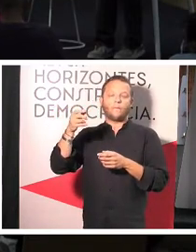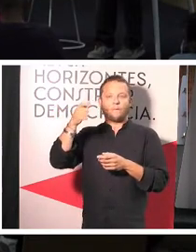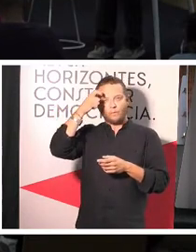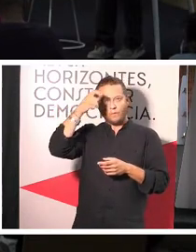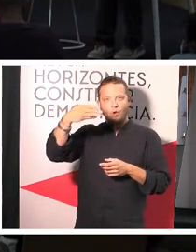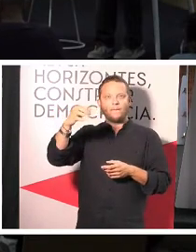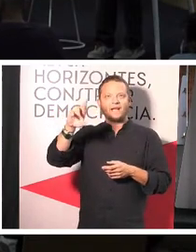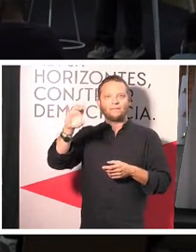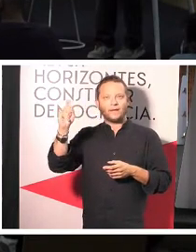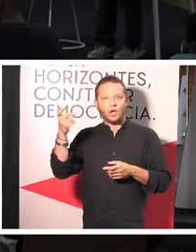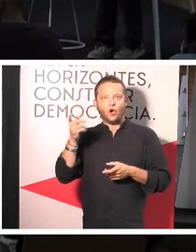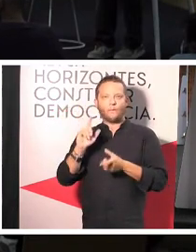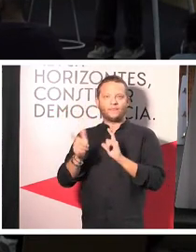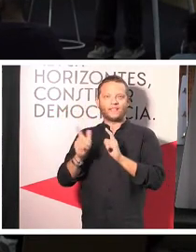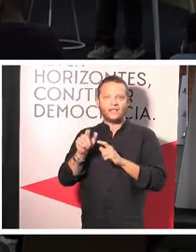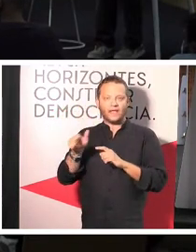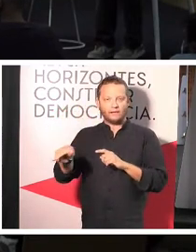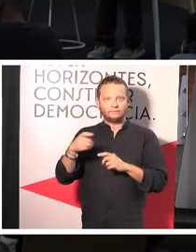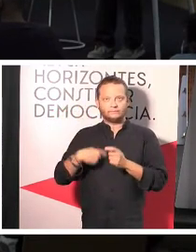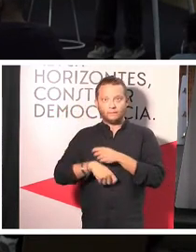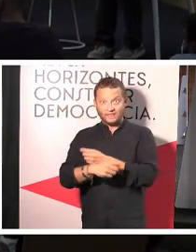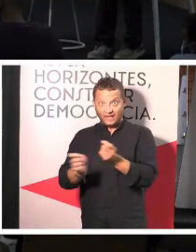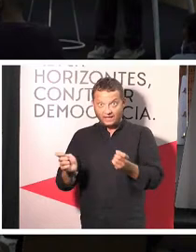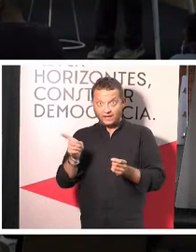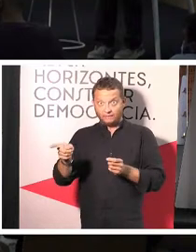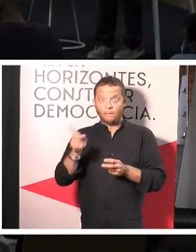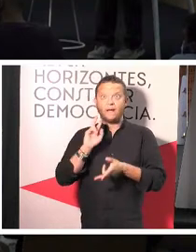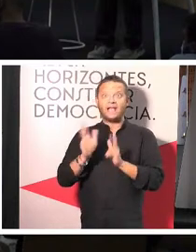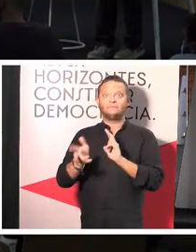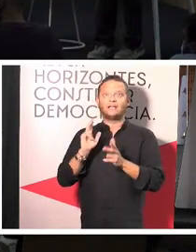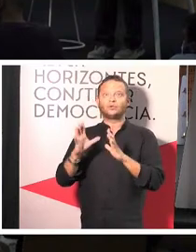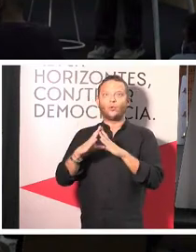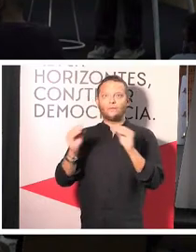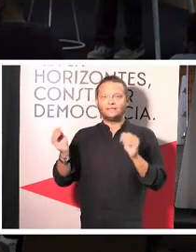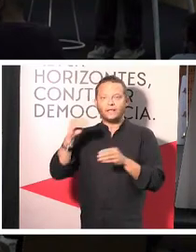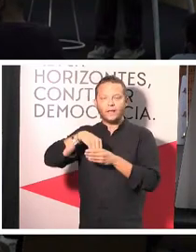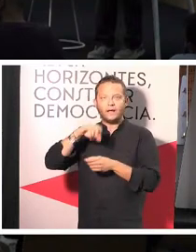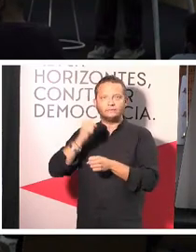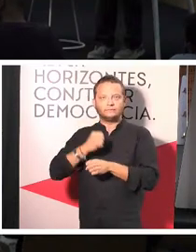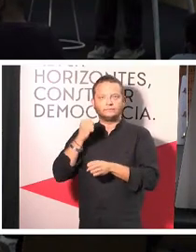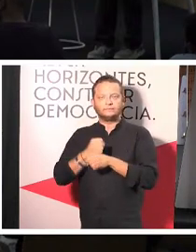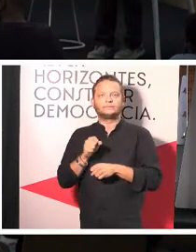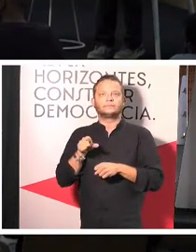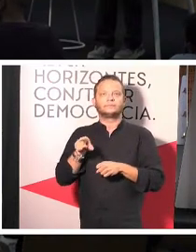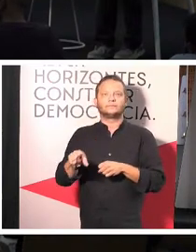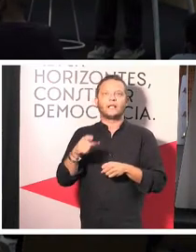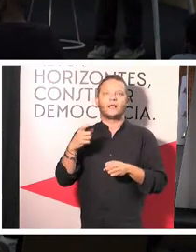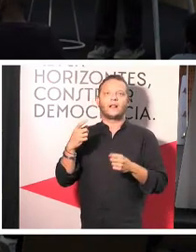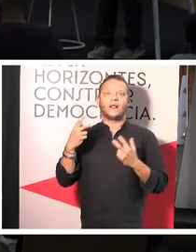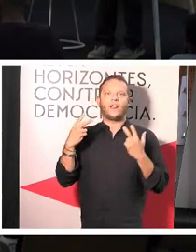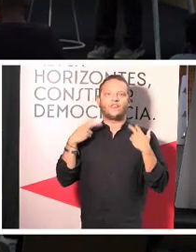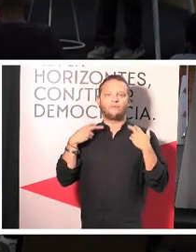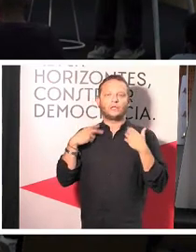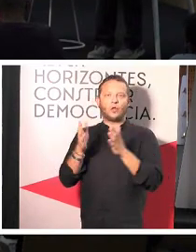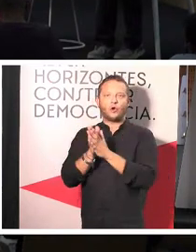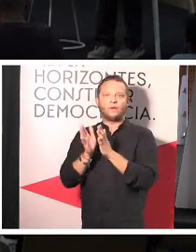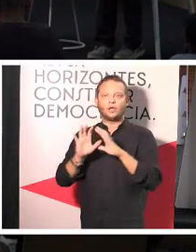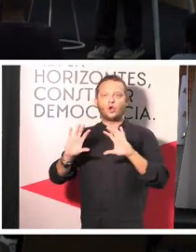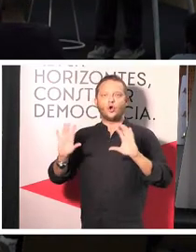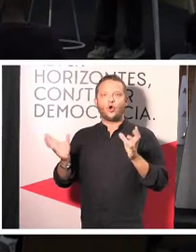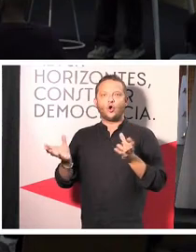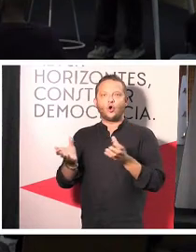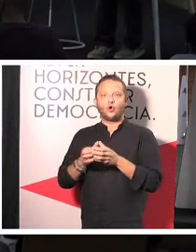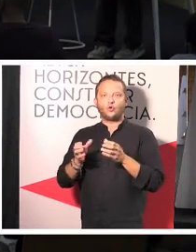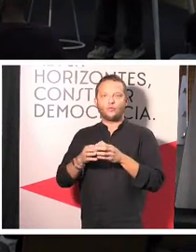profesor de Derecho Constitucional en la Universidad del País Vasco y, bueno, pues circunstancialmente diputado y compañero del Grupo